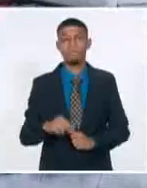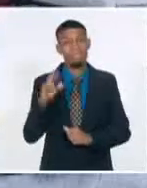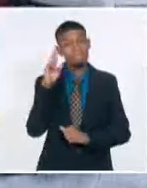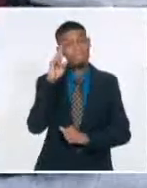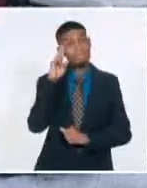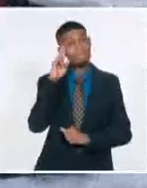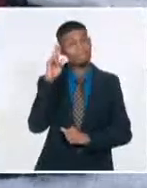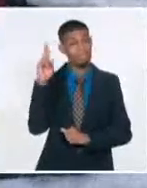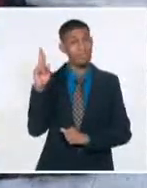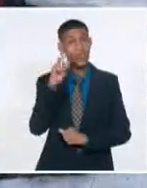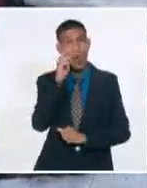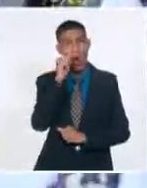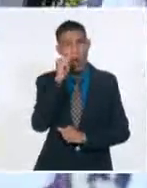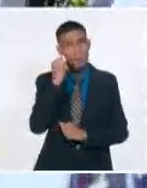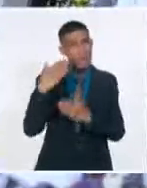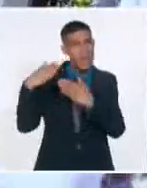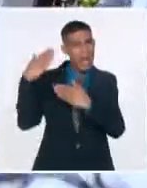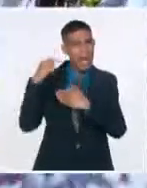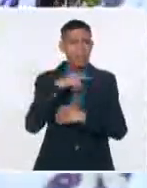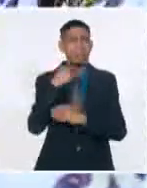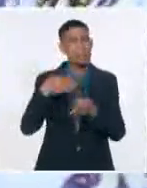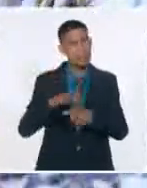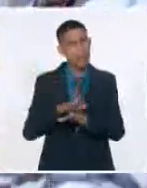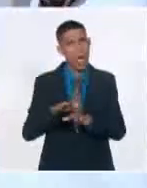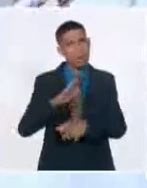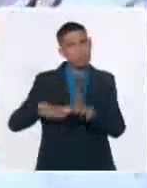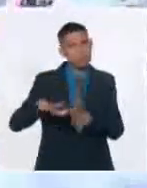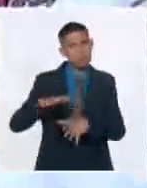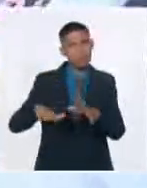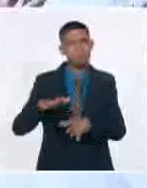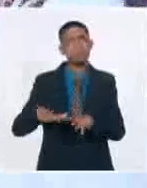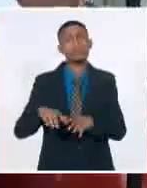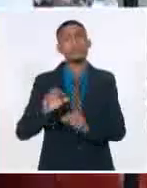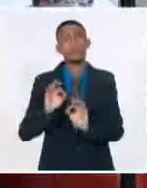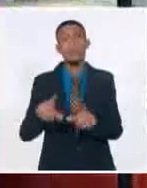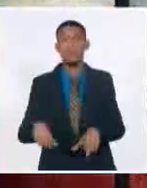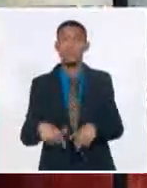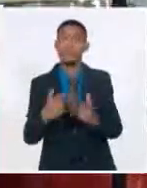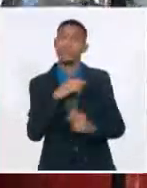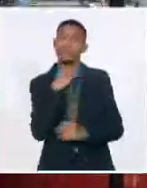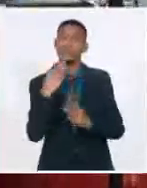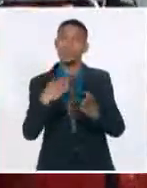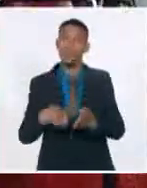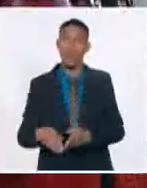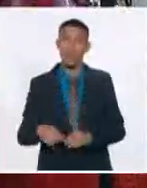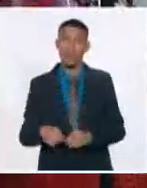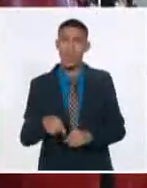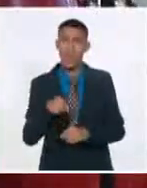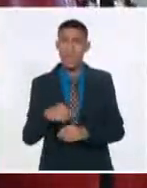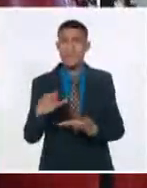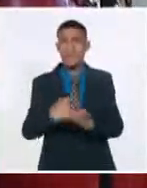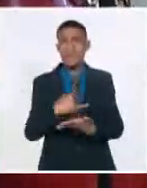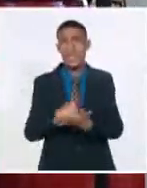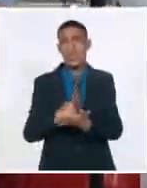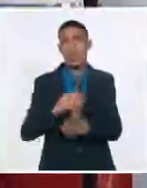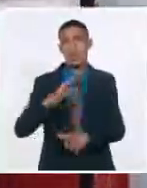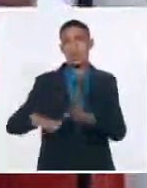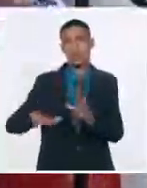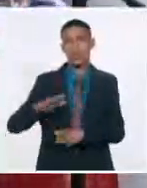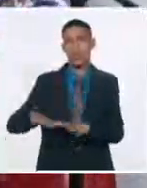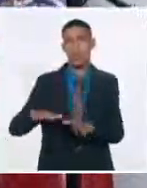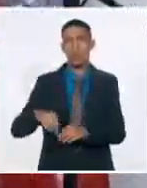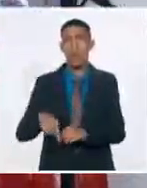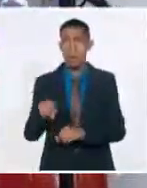reconocido percusionista Tata Guinness en el 15º aniversario de su muerte devino la peña Miércoles de la Rumba, espacio